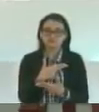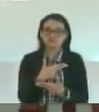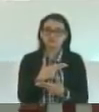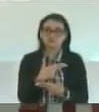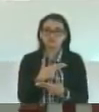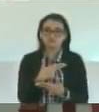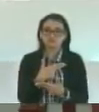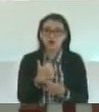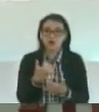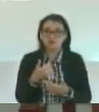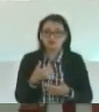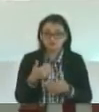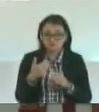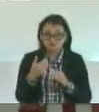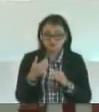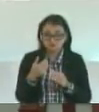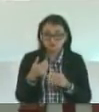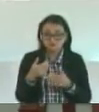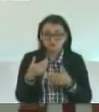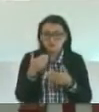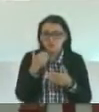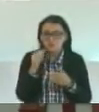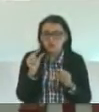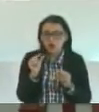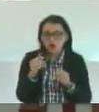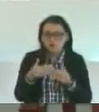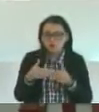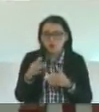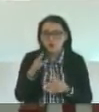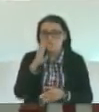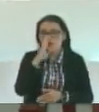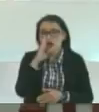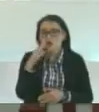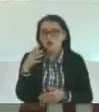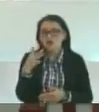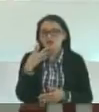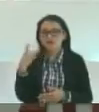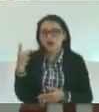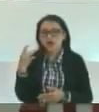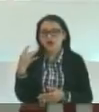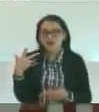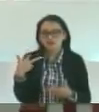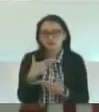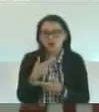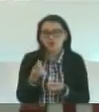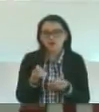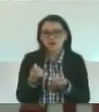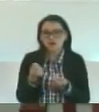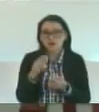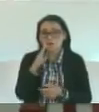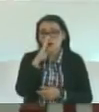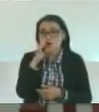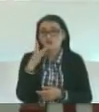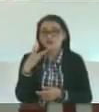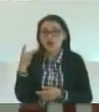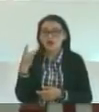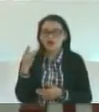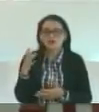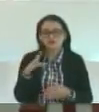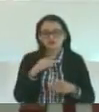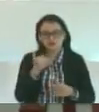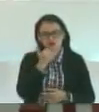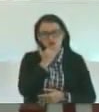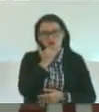nos soltaron un dinerito en un banco en Italia que nos habían secuestrado hace unos días. Hoy el Banco de Italia reconoció que era un